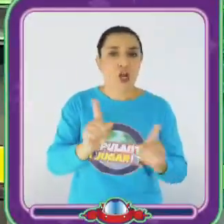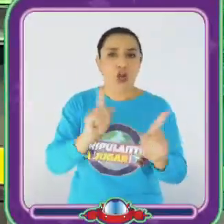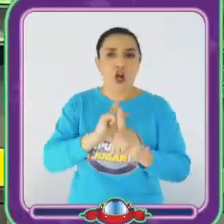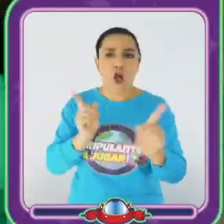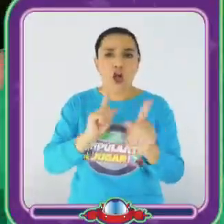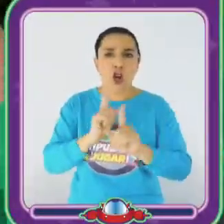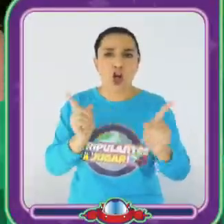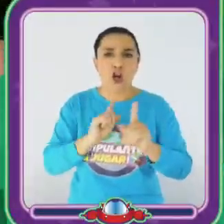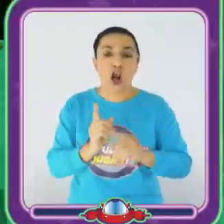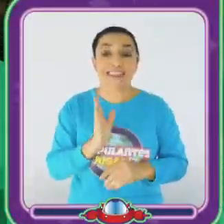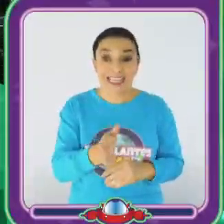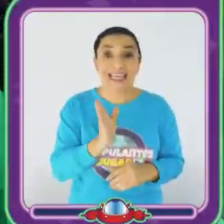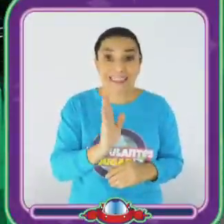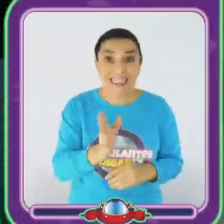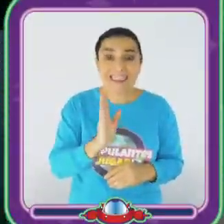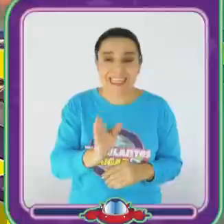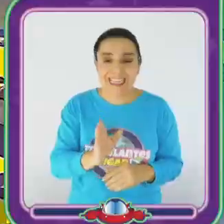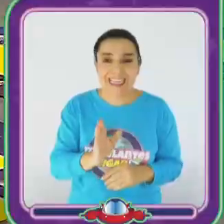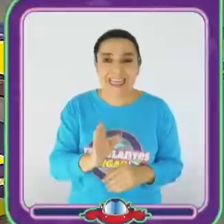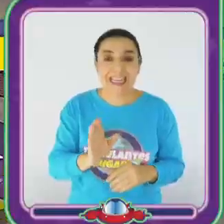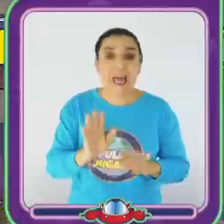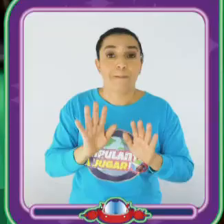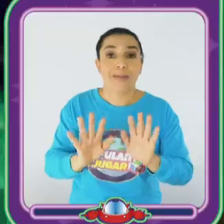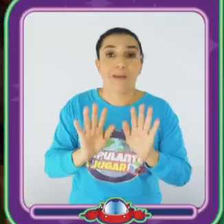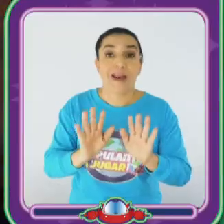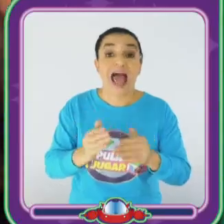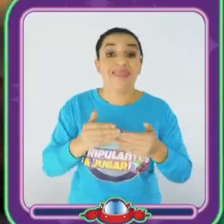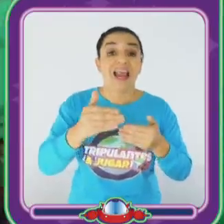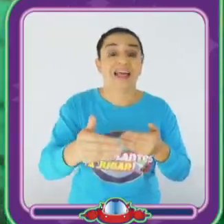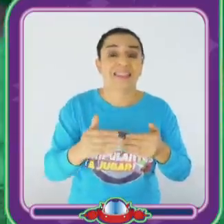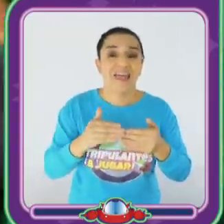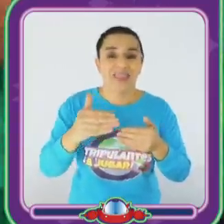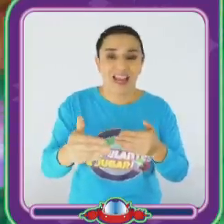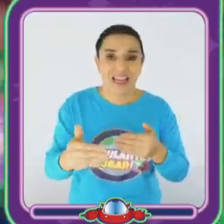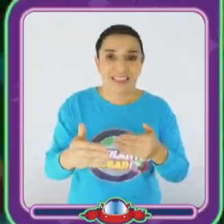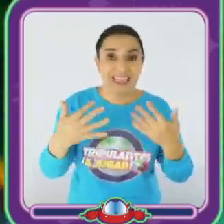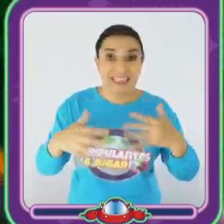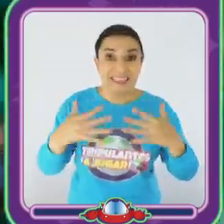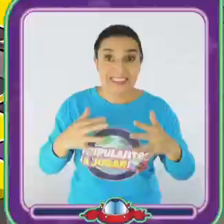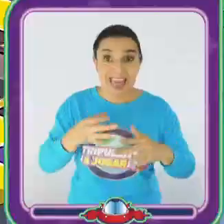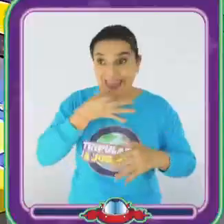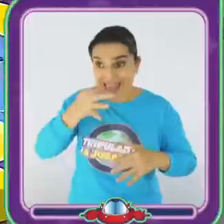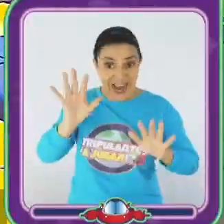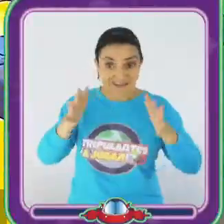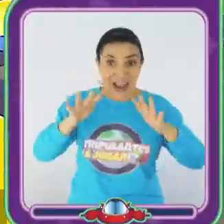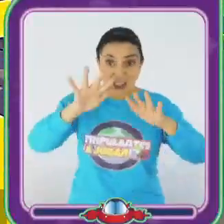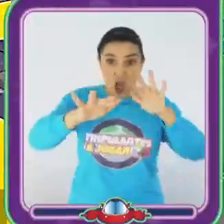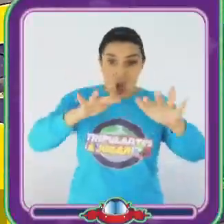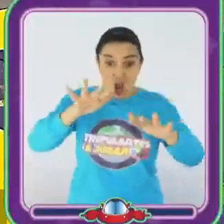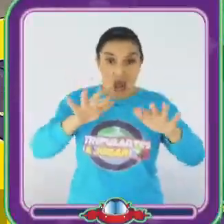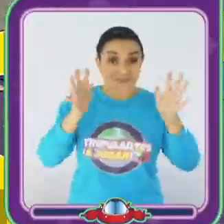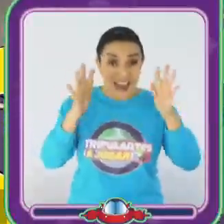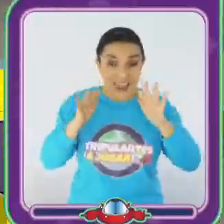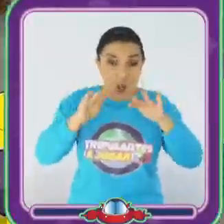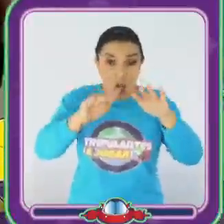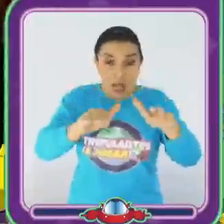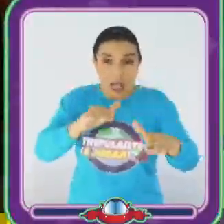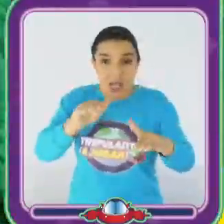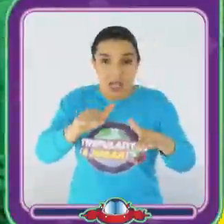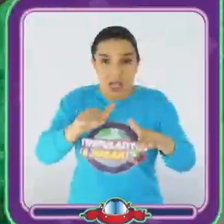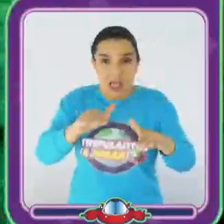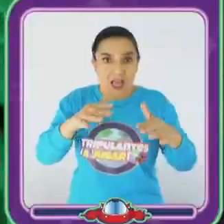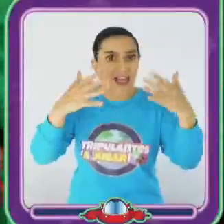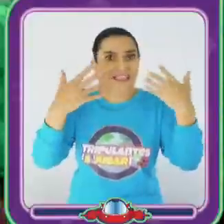sigue, sigue, no, sigue, no, sigue, no, sigue, no, sigue, para allá, para adelante, para adelante. Ahí está, derecha, ahí está, tírale, que tire los brazos, tripulación, que tire los